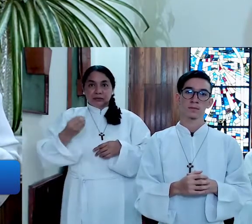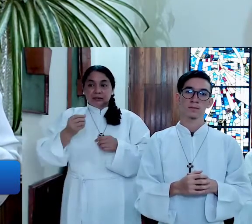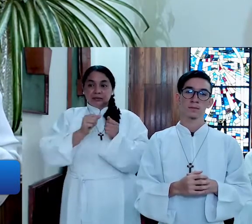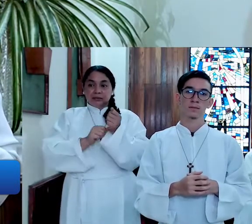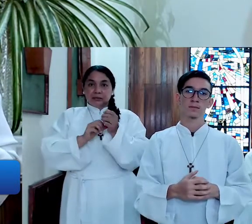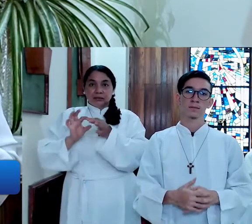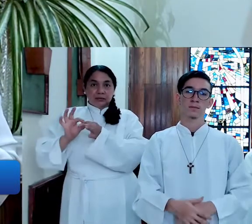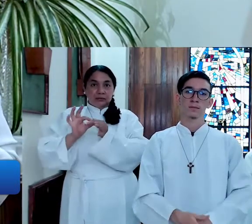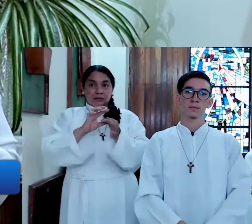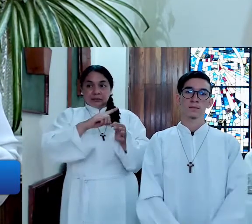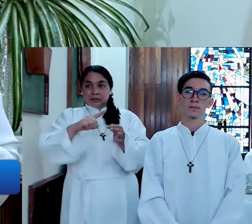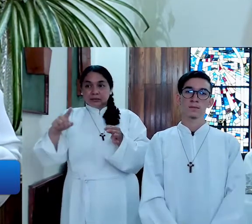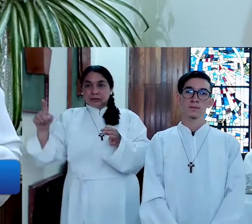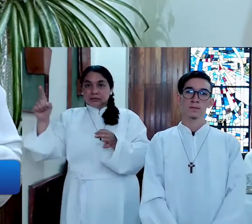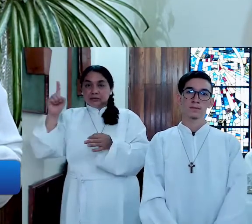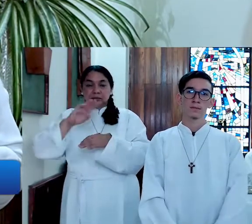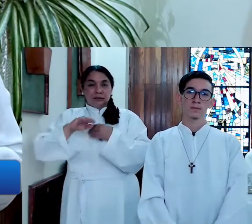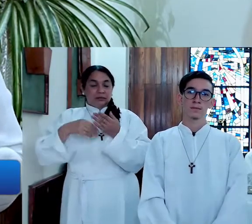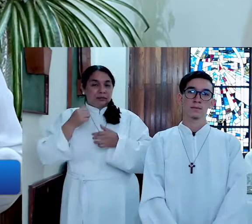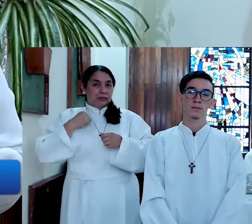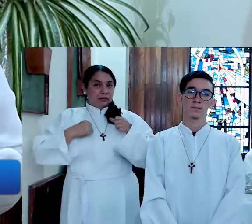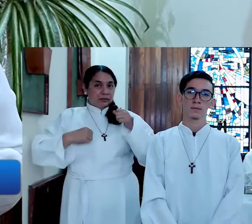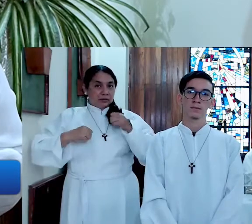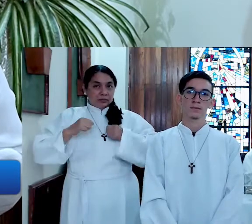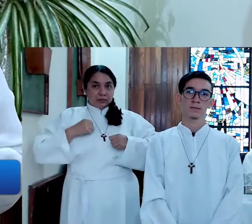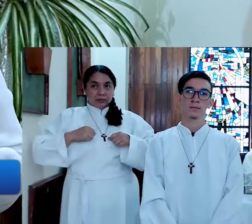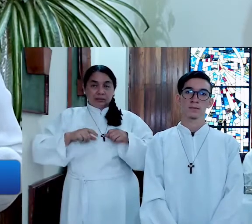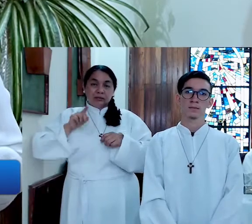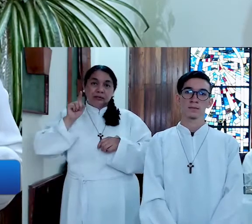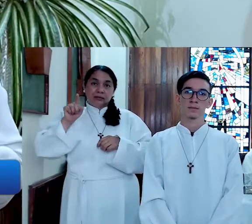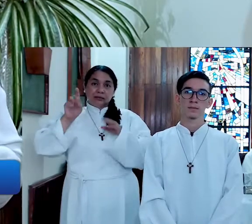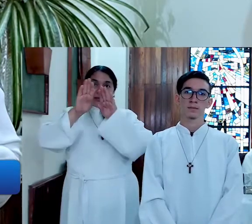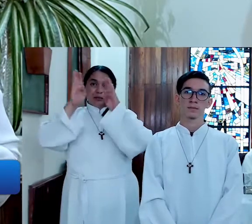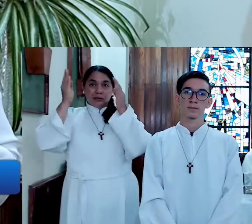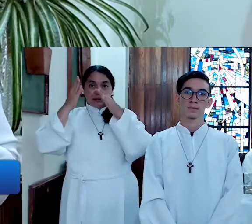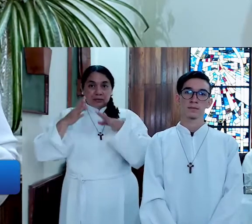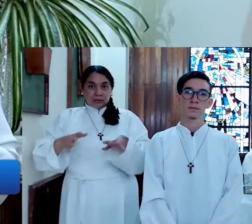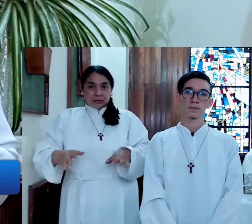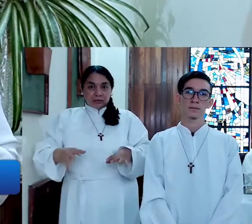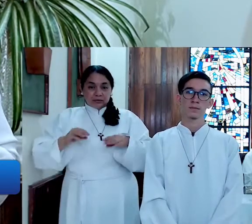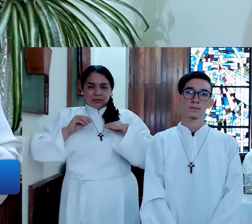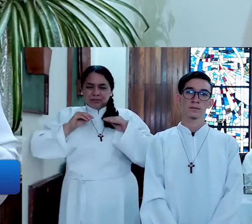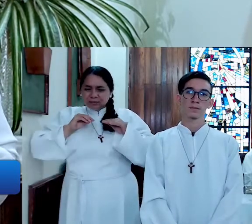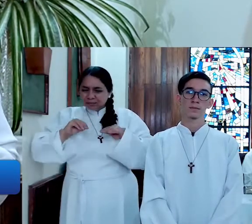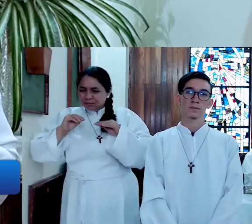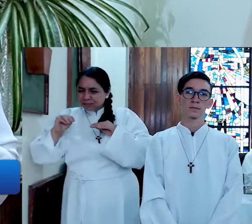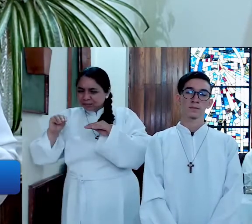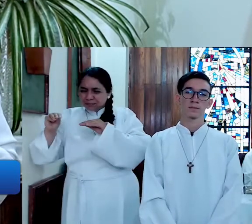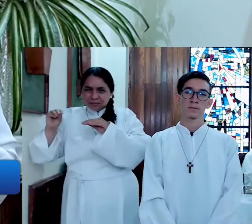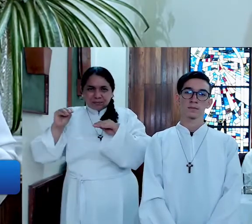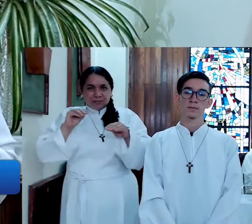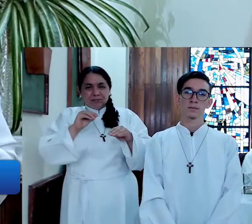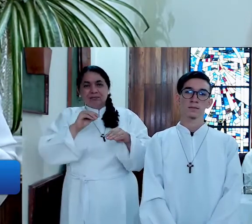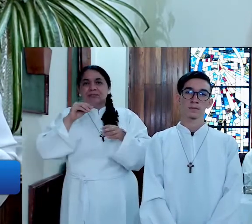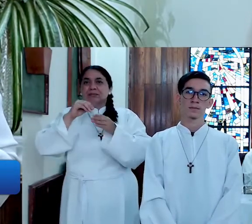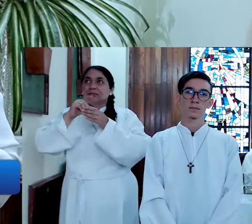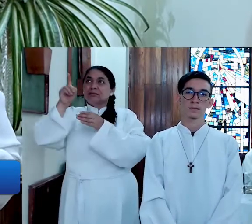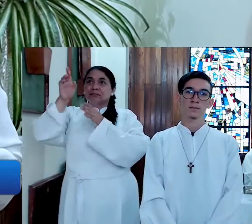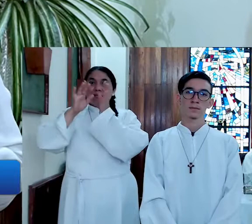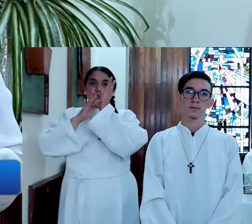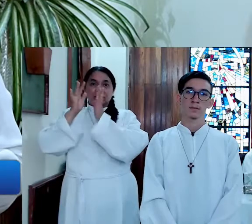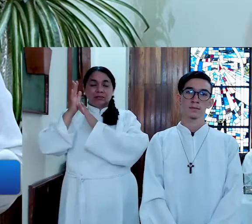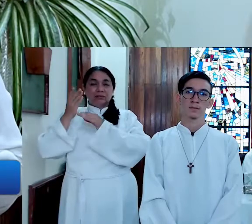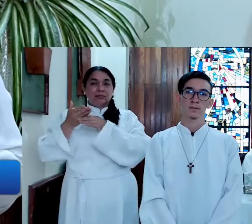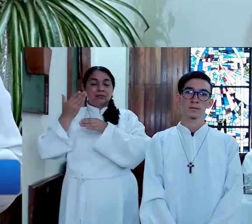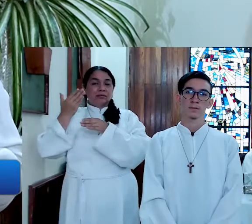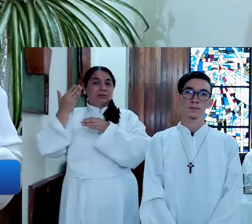ustedes en la tribulación, en el reino y en la perseverancia en Jesús, estaba desterrado en